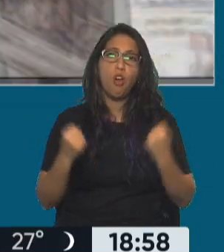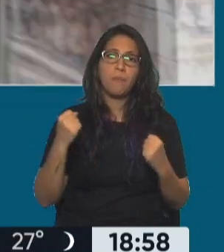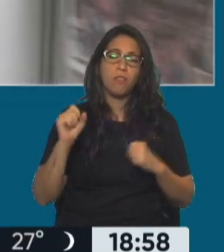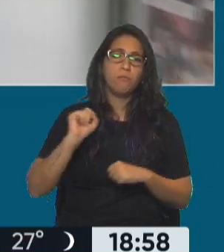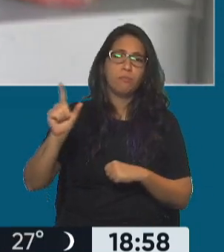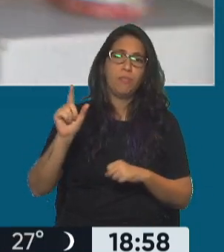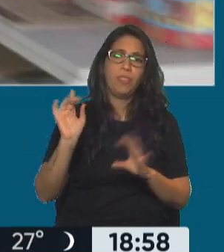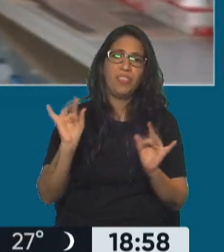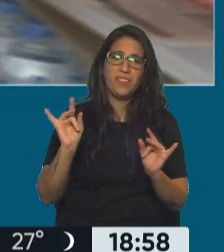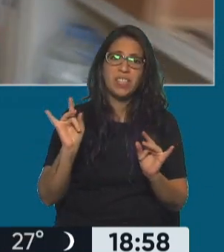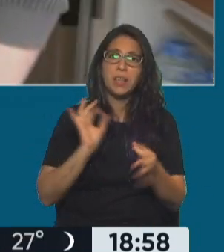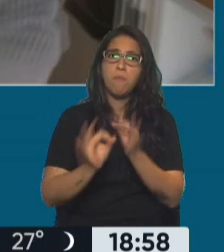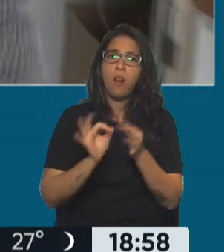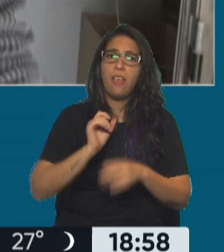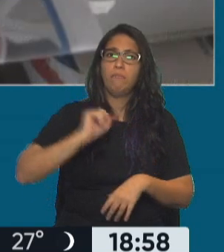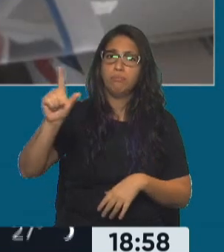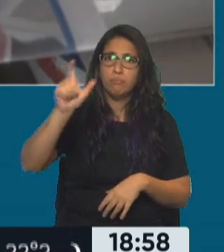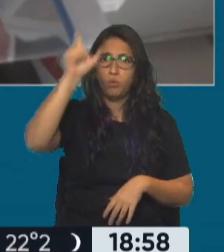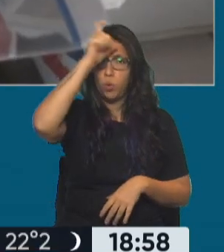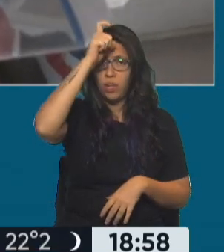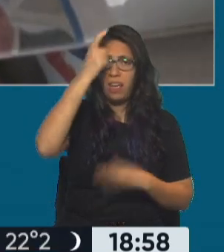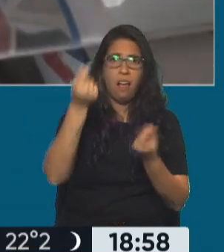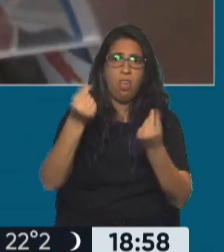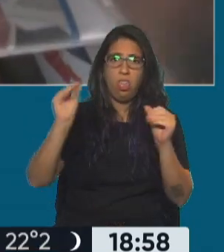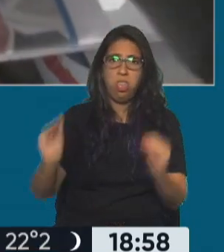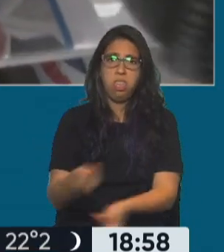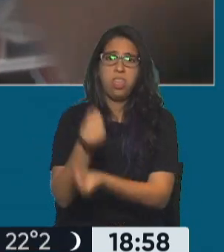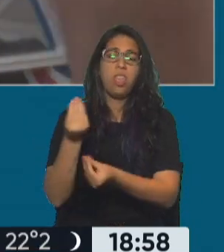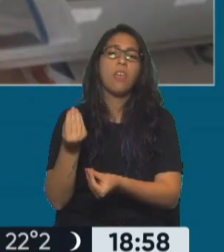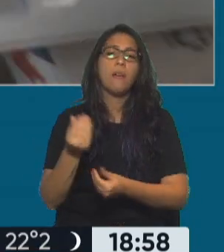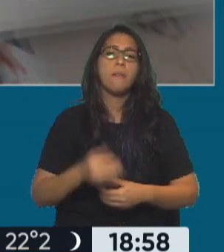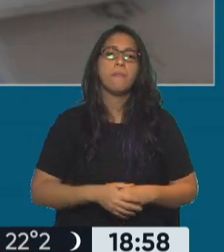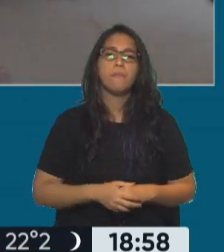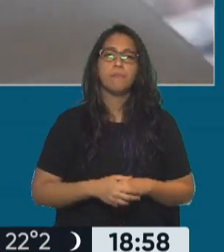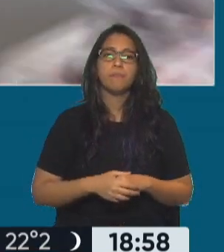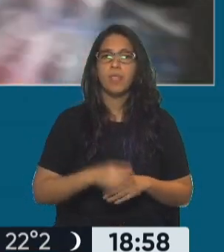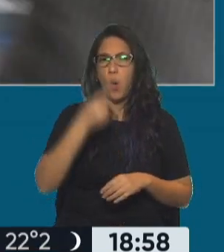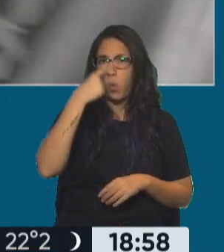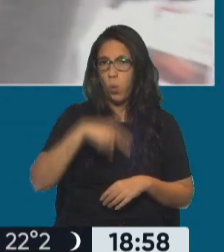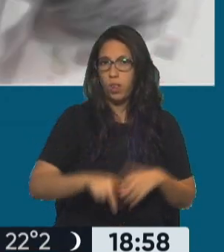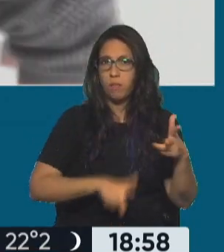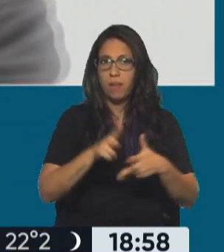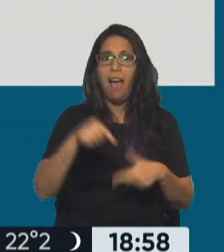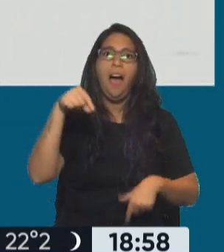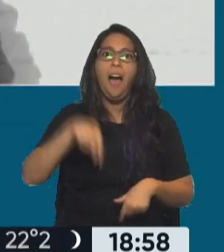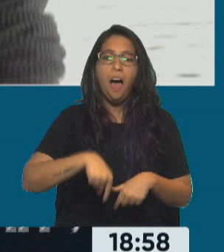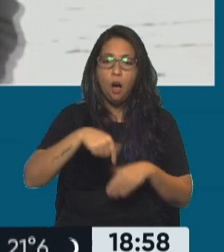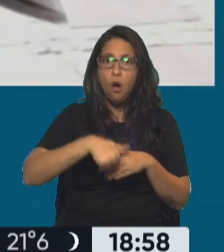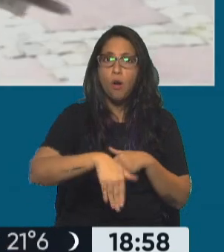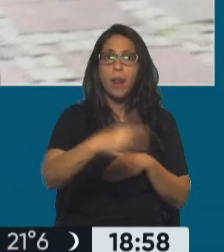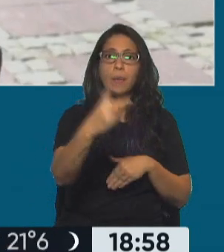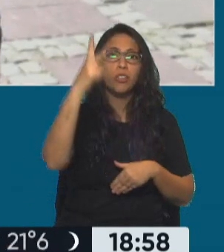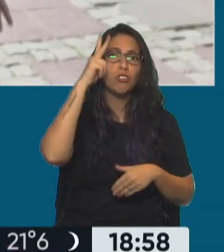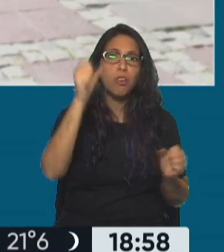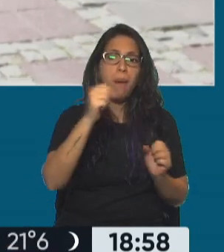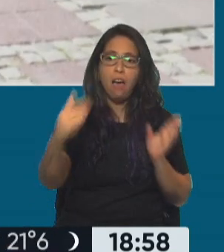con una moneda local también muy devaluada, entre los cuestionamientos. Para cerrar, ¿qué mirar ahora de acá al 28 de